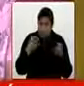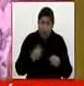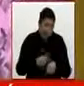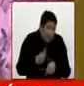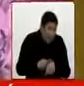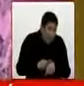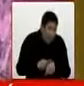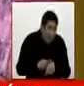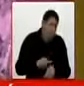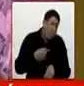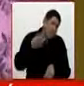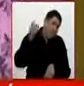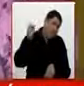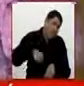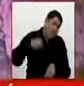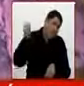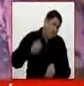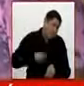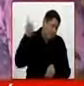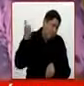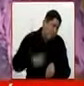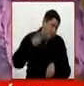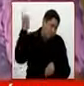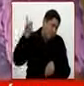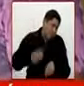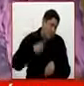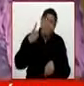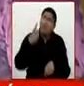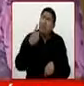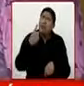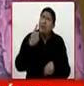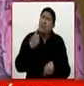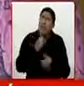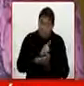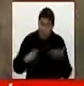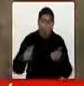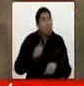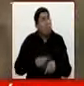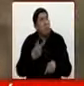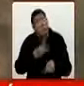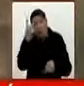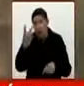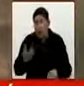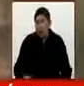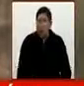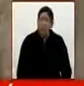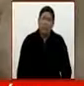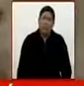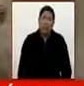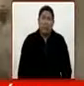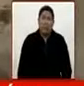cada vez? Es cada vez, a la semana dos o tres veces.